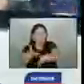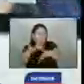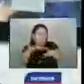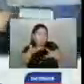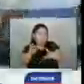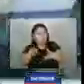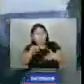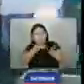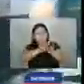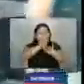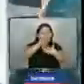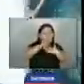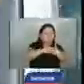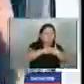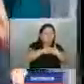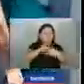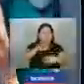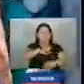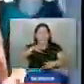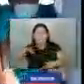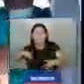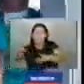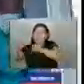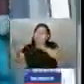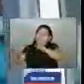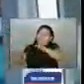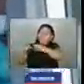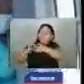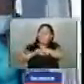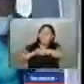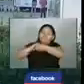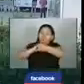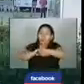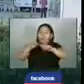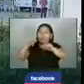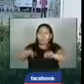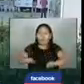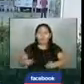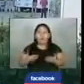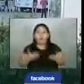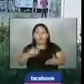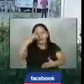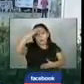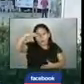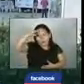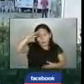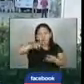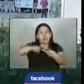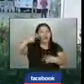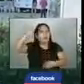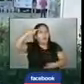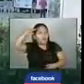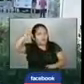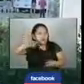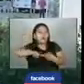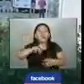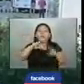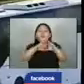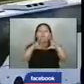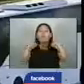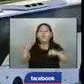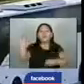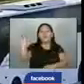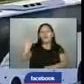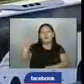programas como la de reunificación familiar, que benefician actualmente a cubanos, haitianos, nicaragüenses y